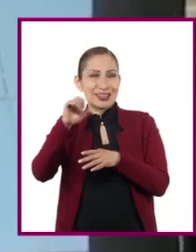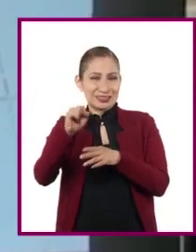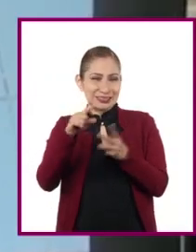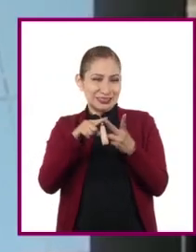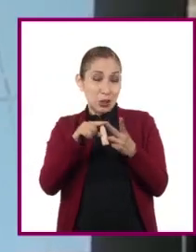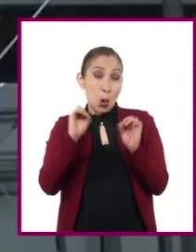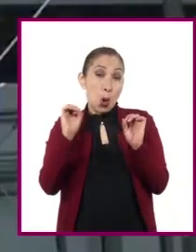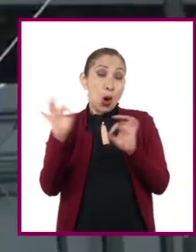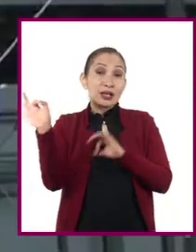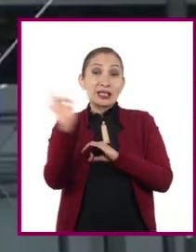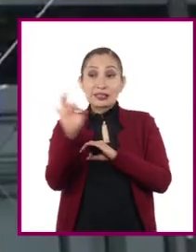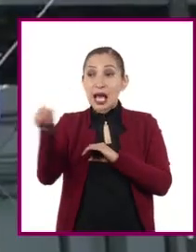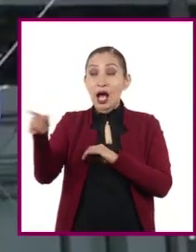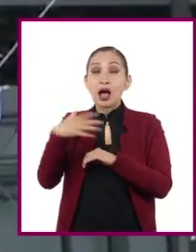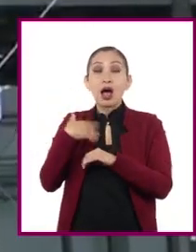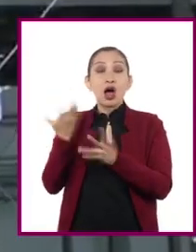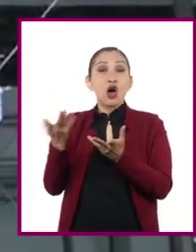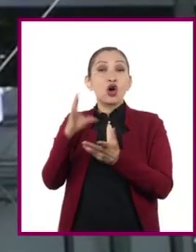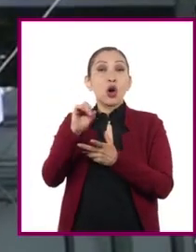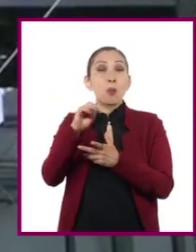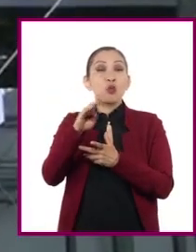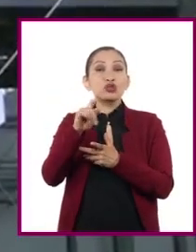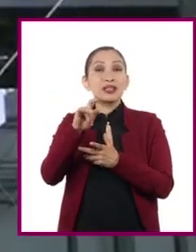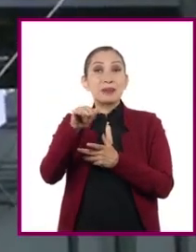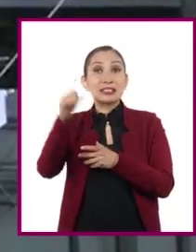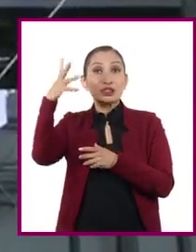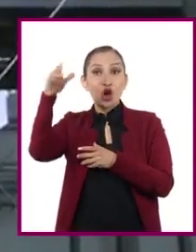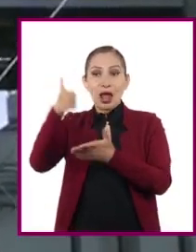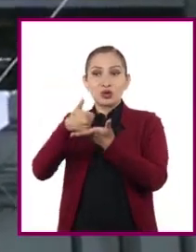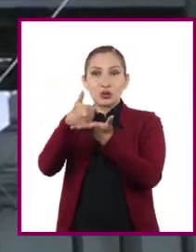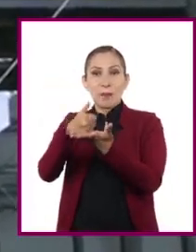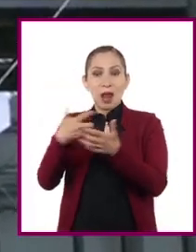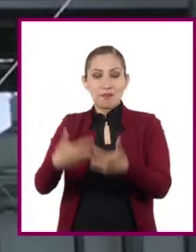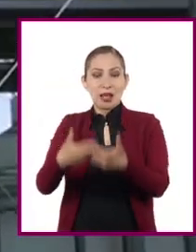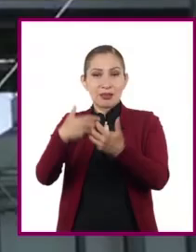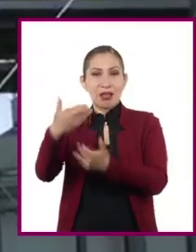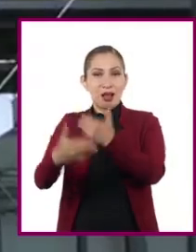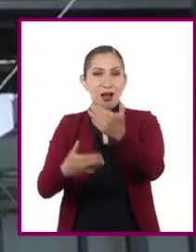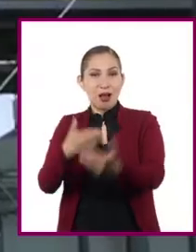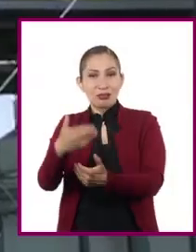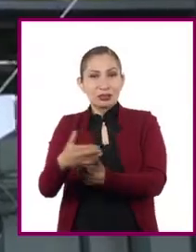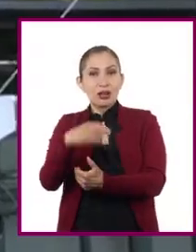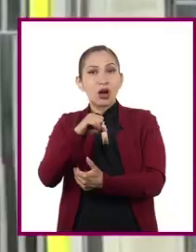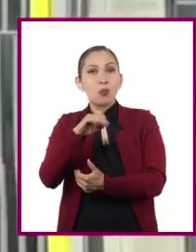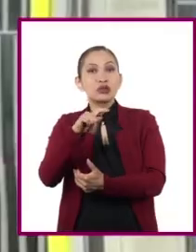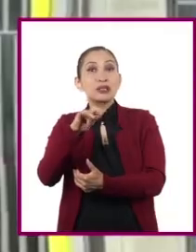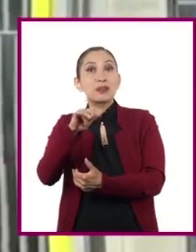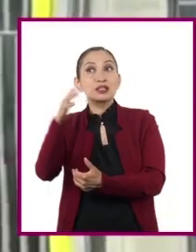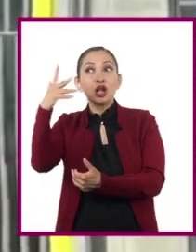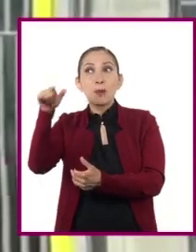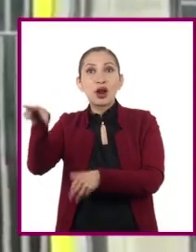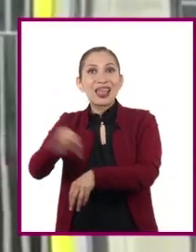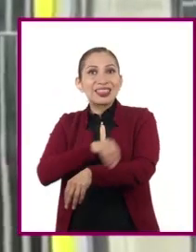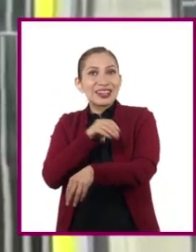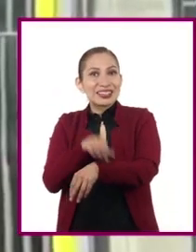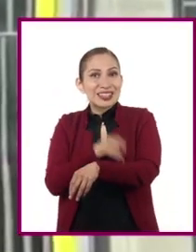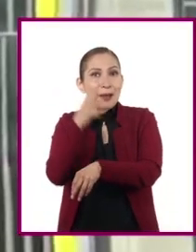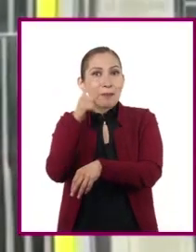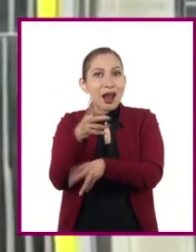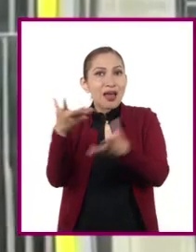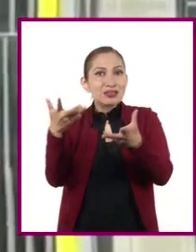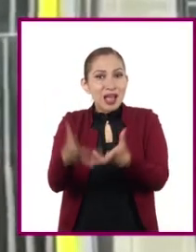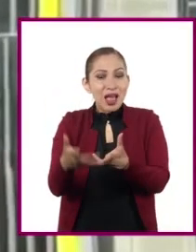también la parte de combustibles solares. Y hablamos de combustibles solares porque la fuente energética